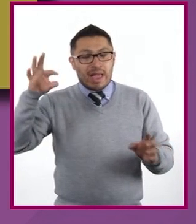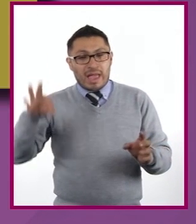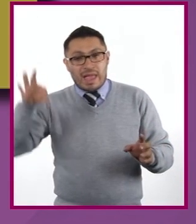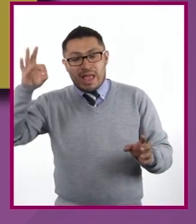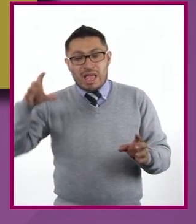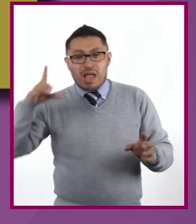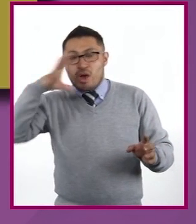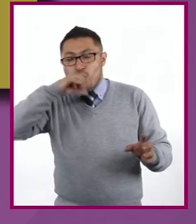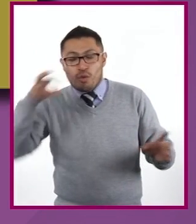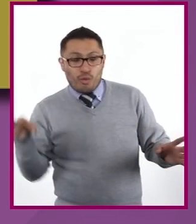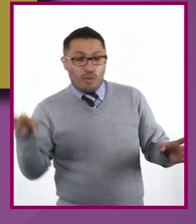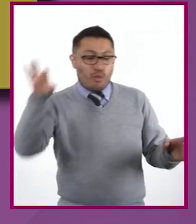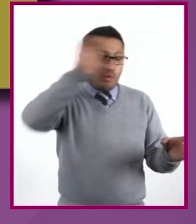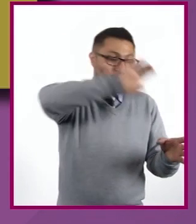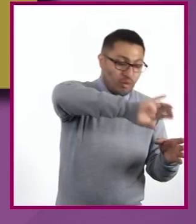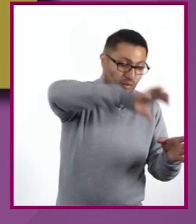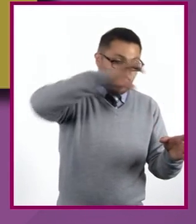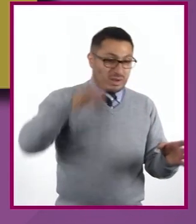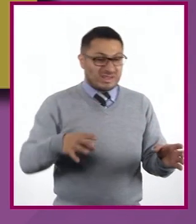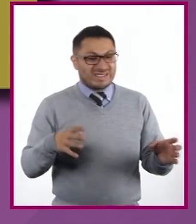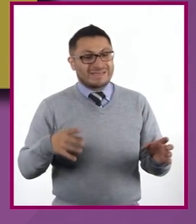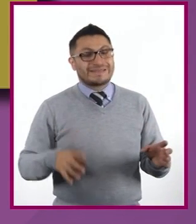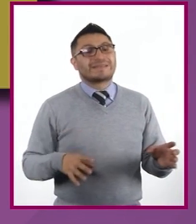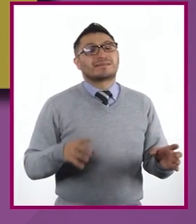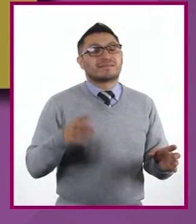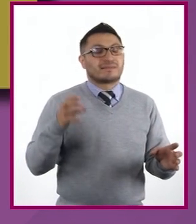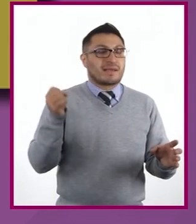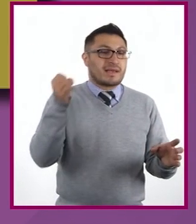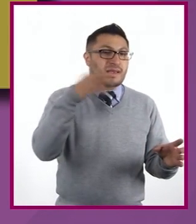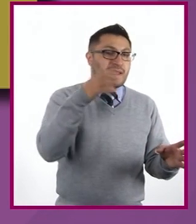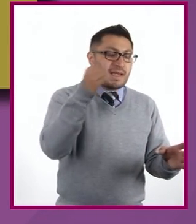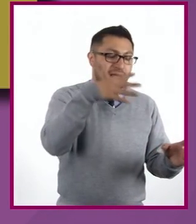con el té caliente cede calor